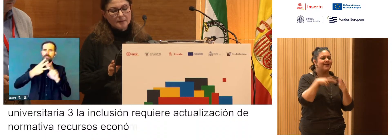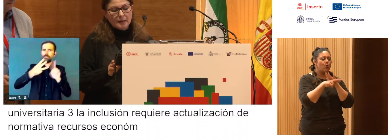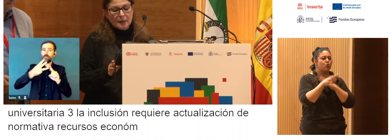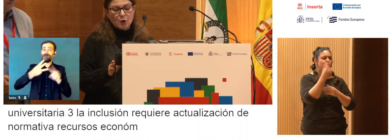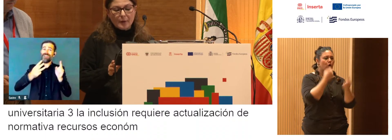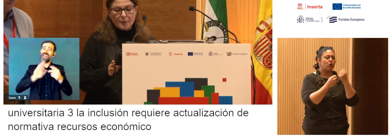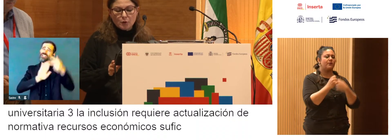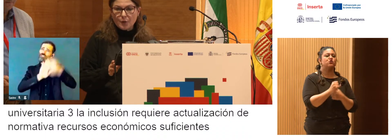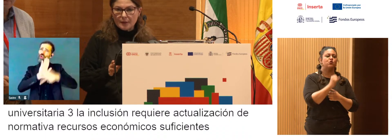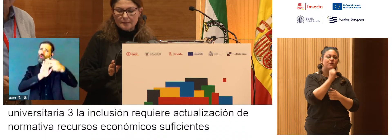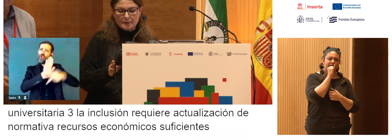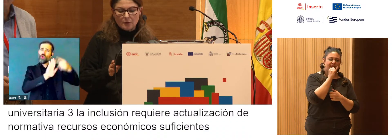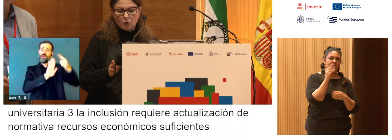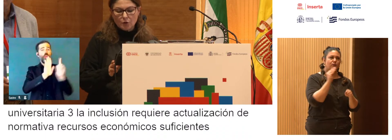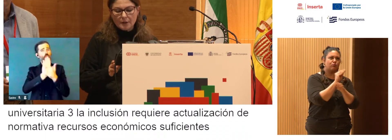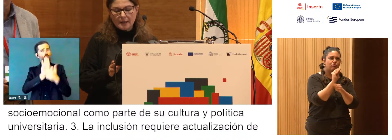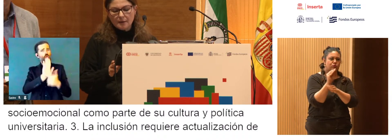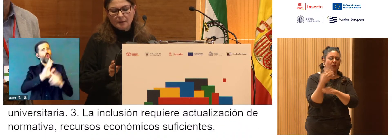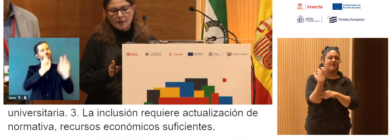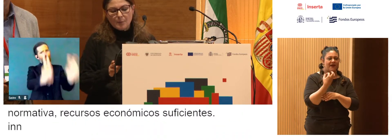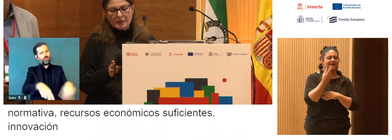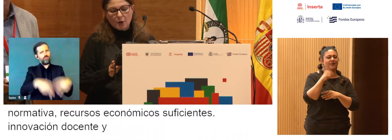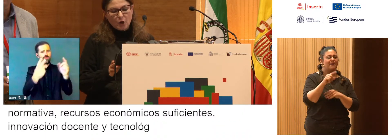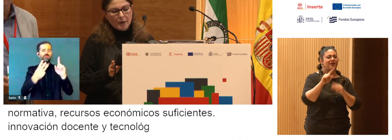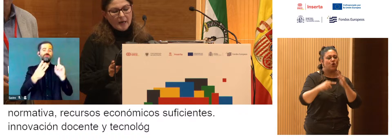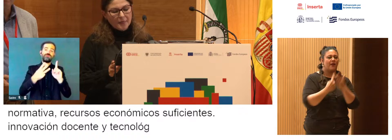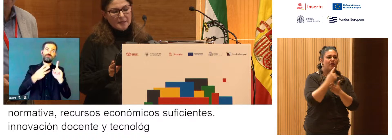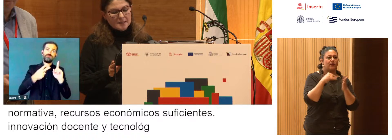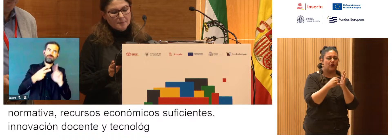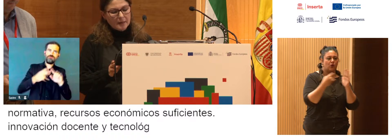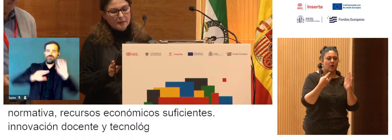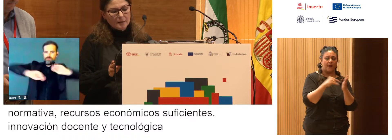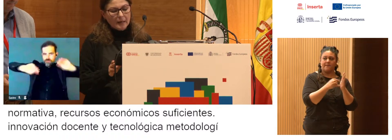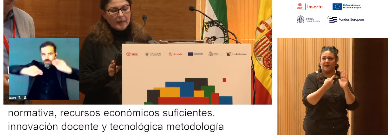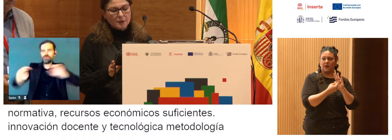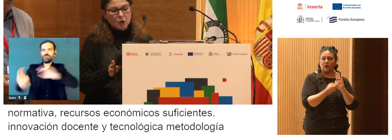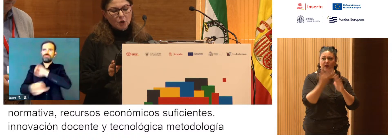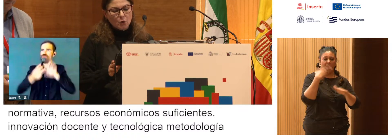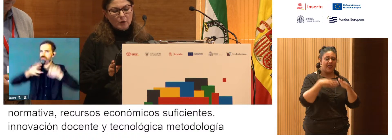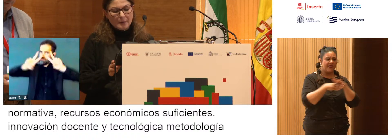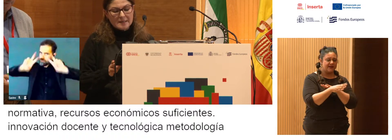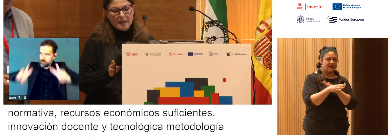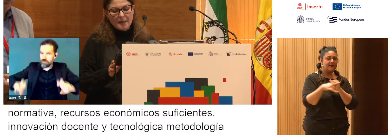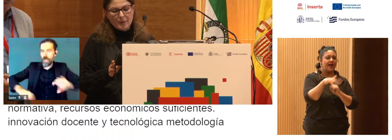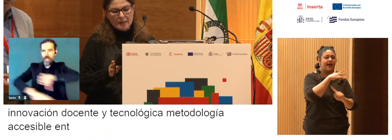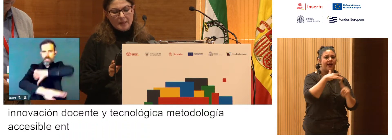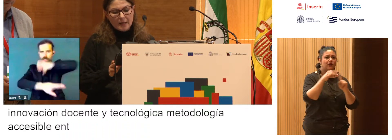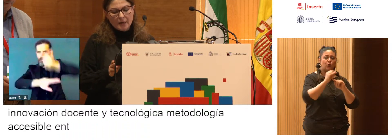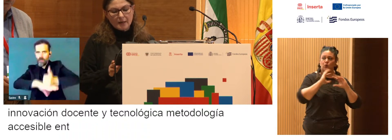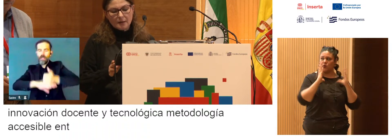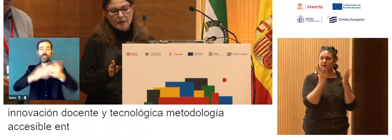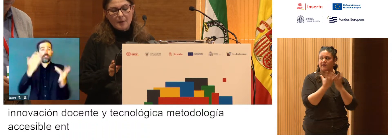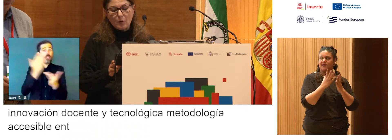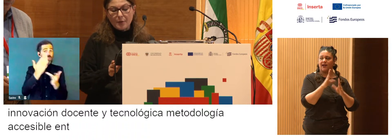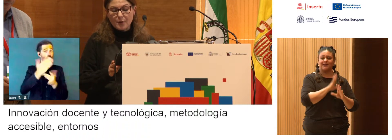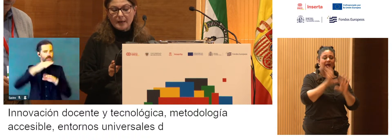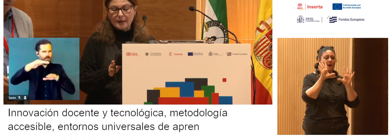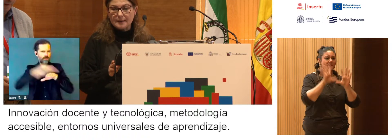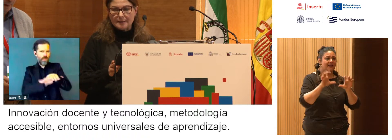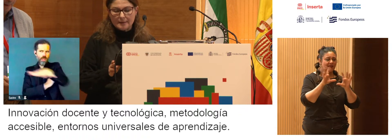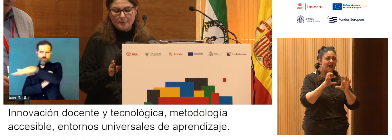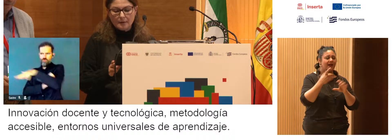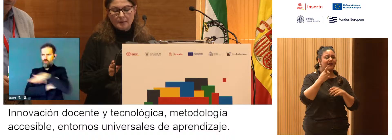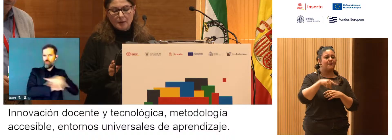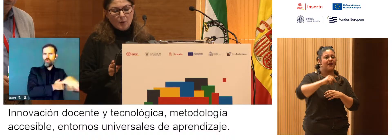suficientes, innovación docente y tecnológica, metodologías accesibles, entornos universales de aprendizaje,